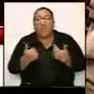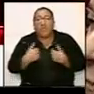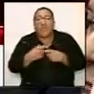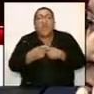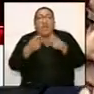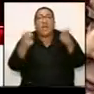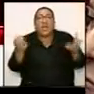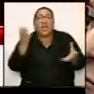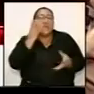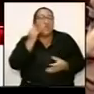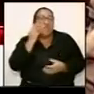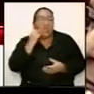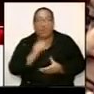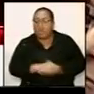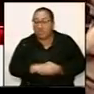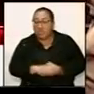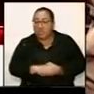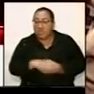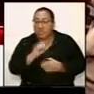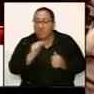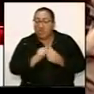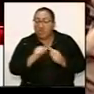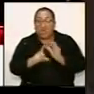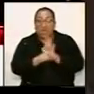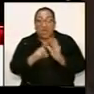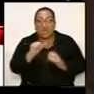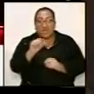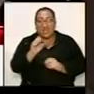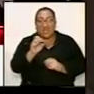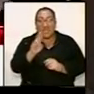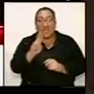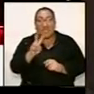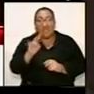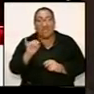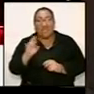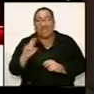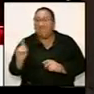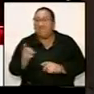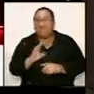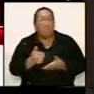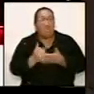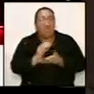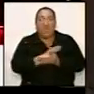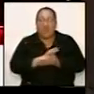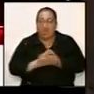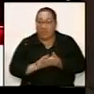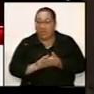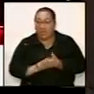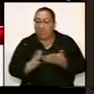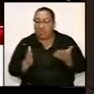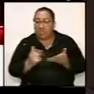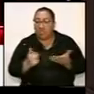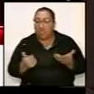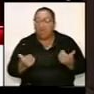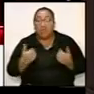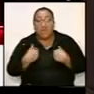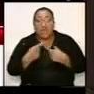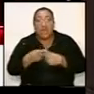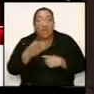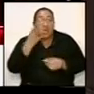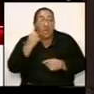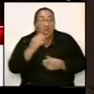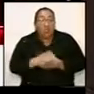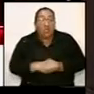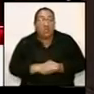gran experiencia si con esta ley servir, que no les sirve para nada? ¿Dónde se va a adquirir esa